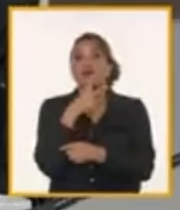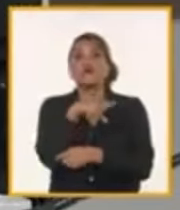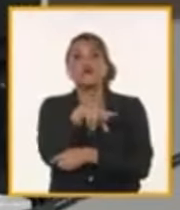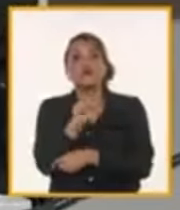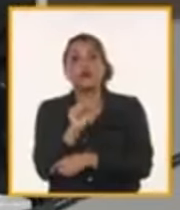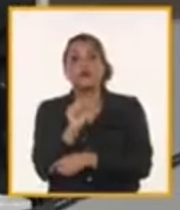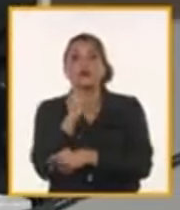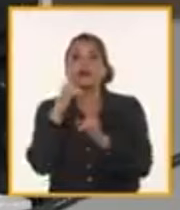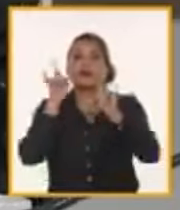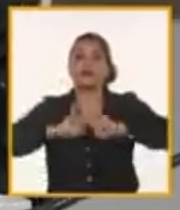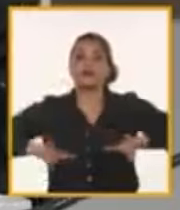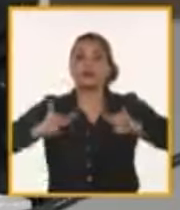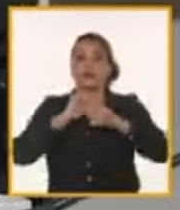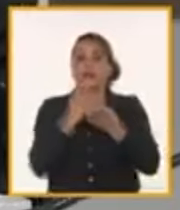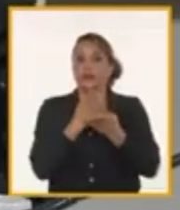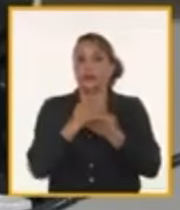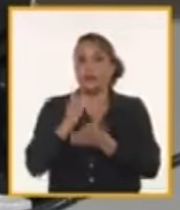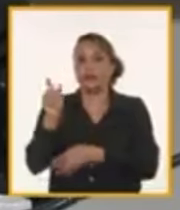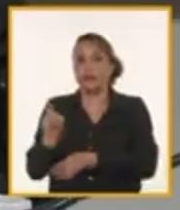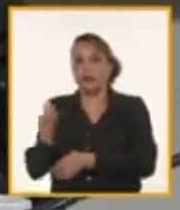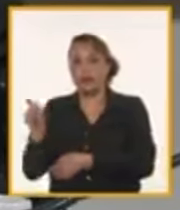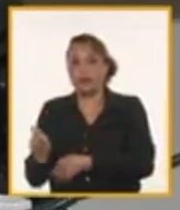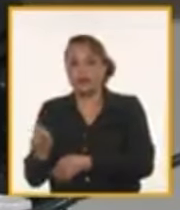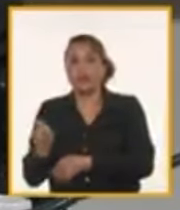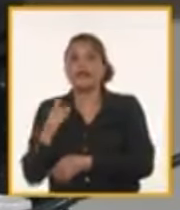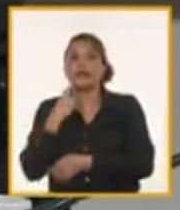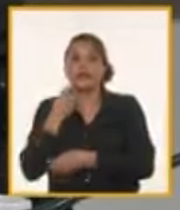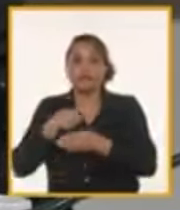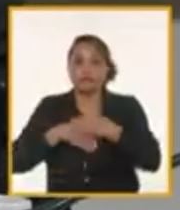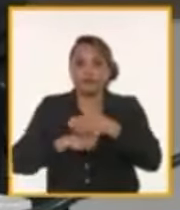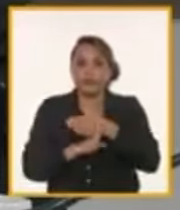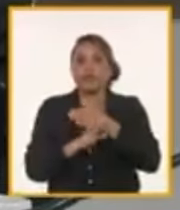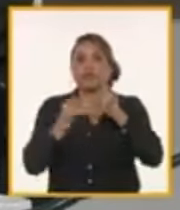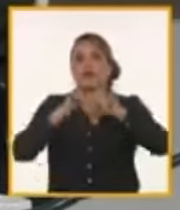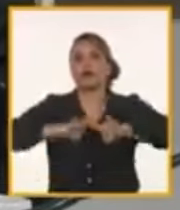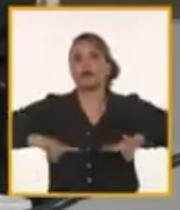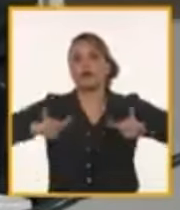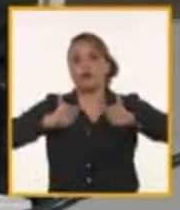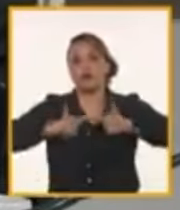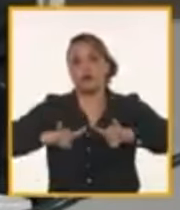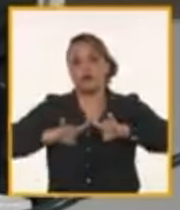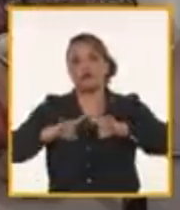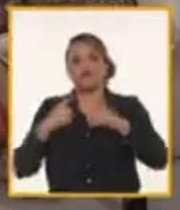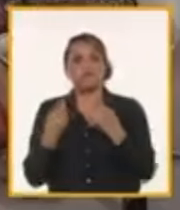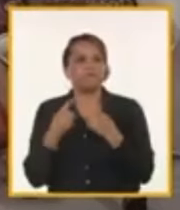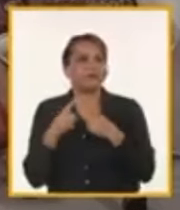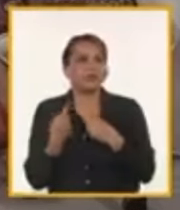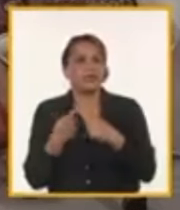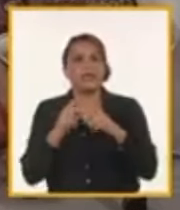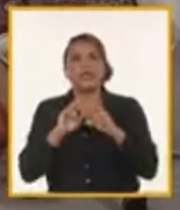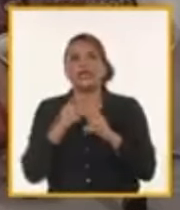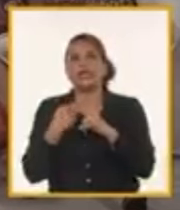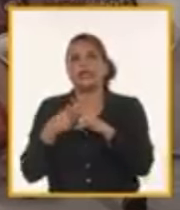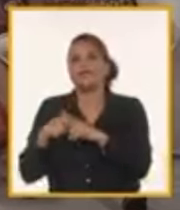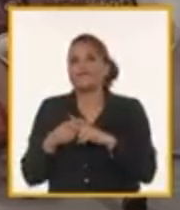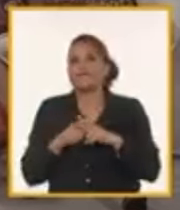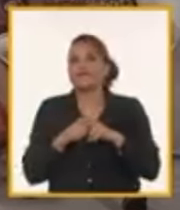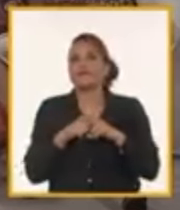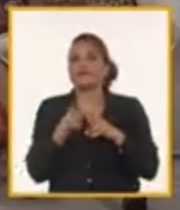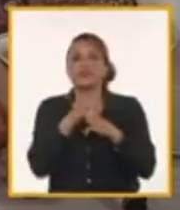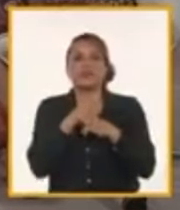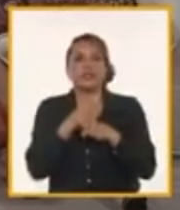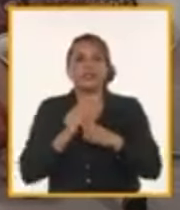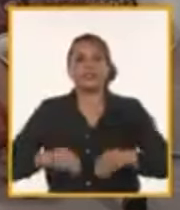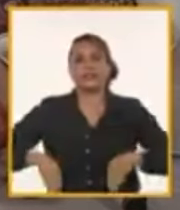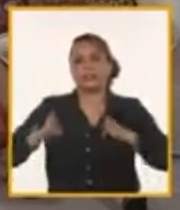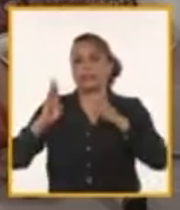educación superior de estudiantes que arriban a esta enseñanza y eso ha requerido la rehabilitación de un grupo de edificaciones